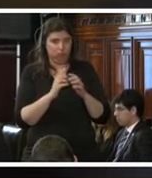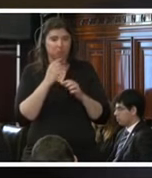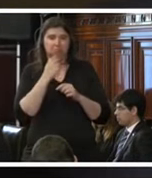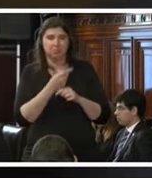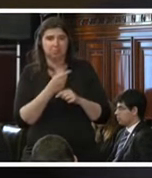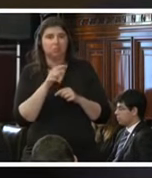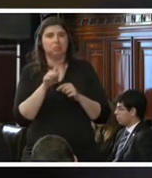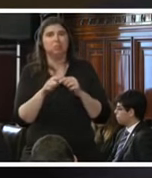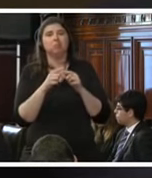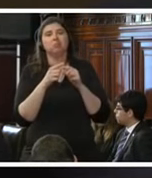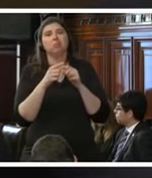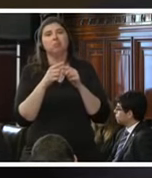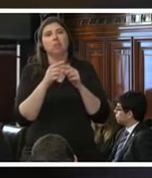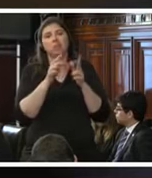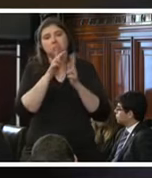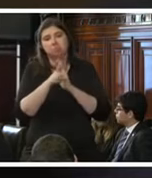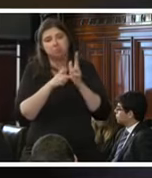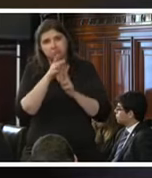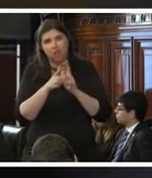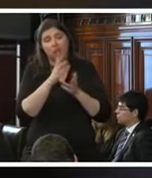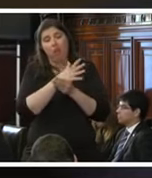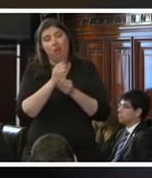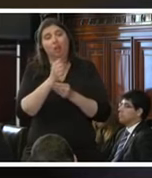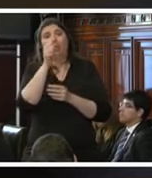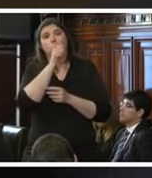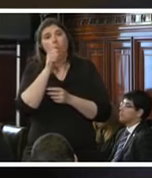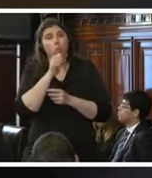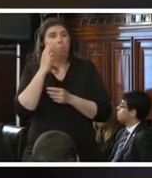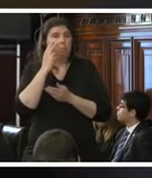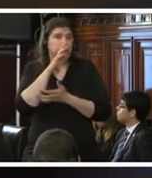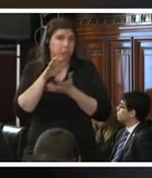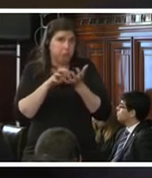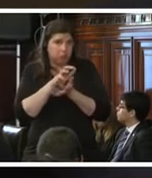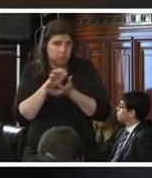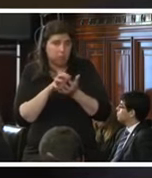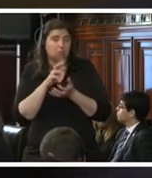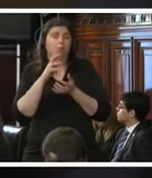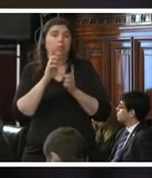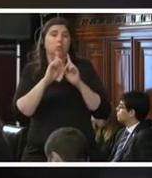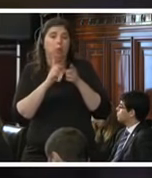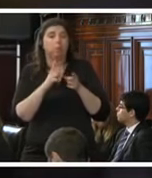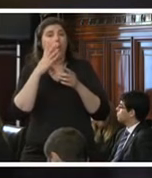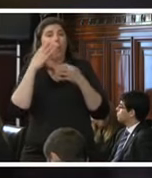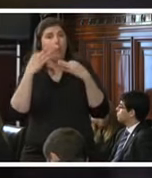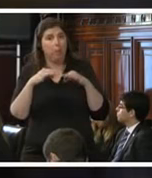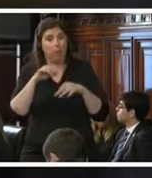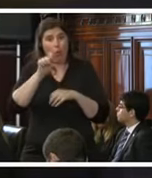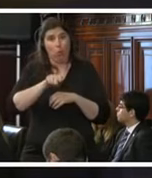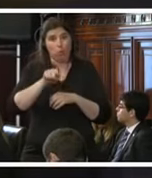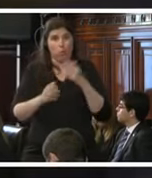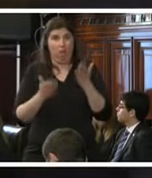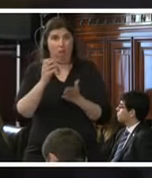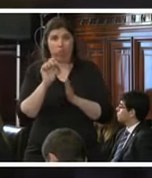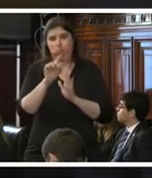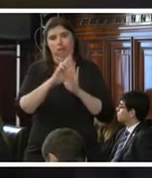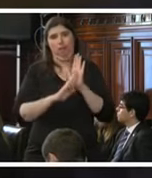copias simples, hasta la solución del conflicto y hasta el cumplimiento de lo juzgado, era una regla.